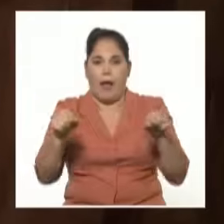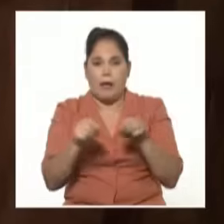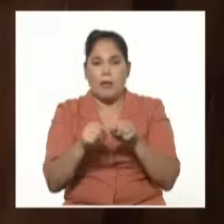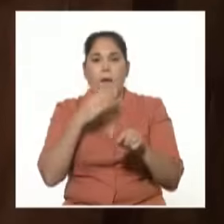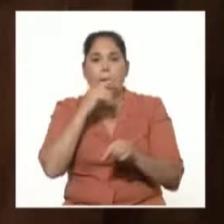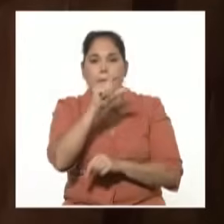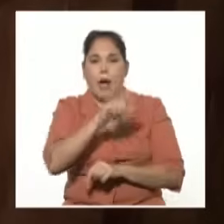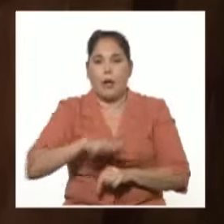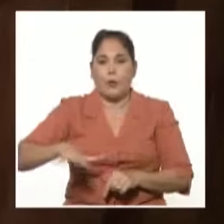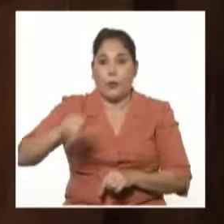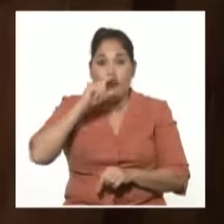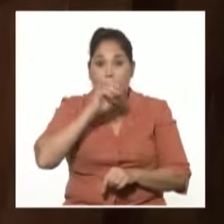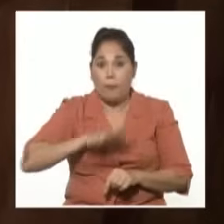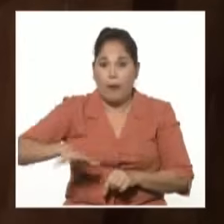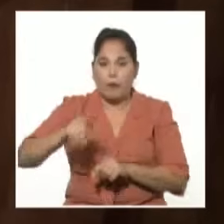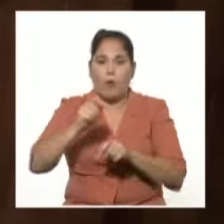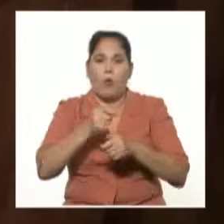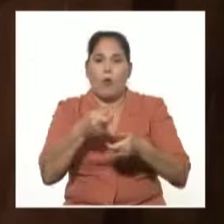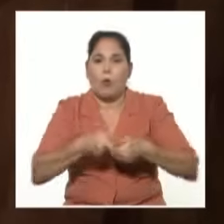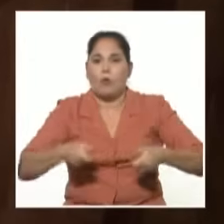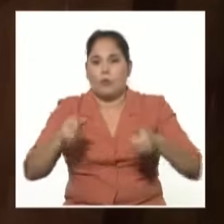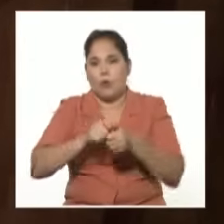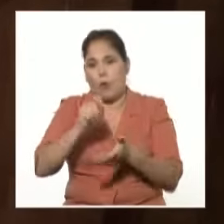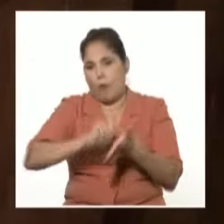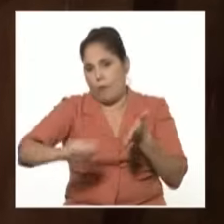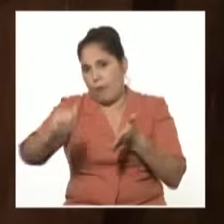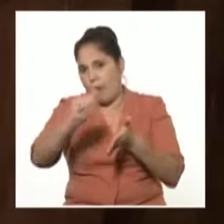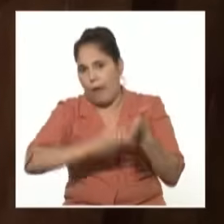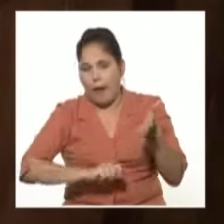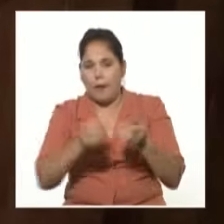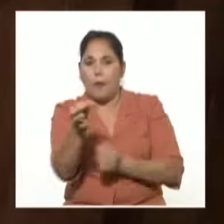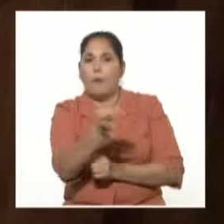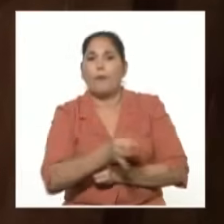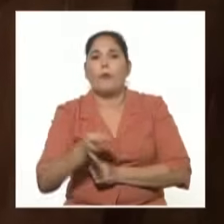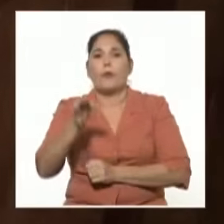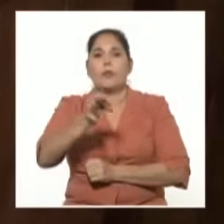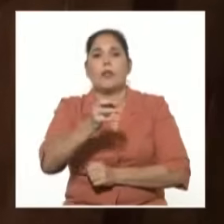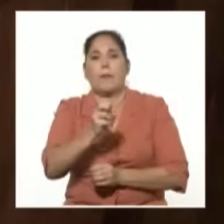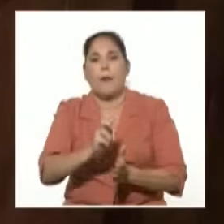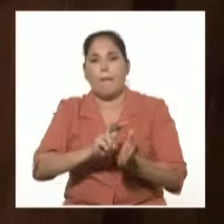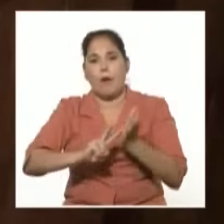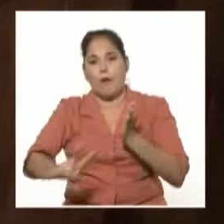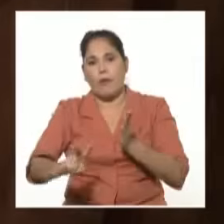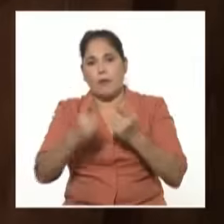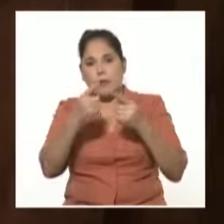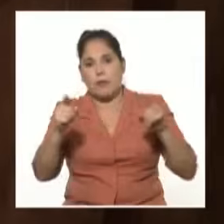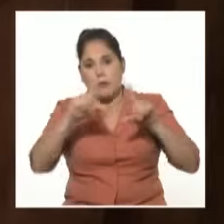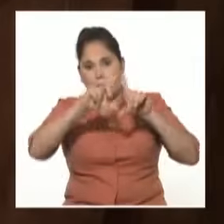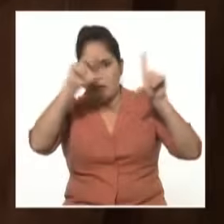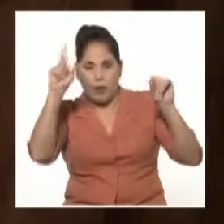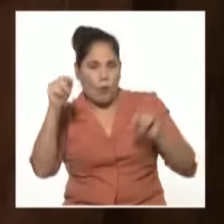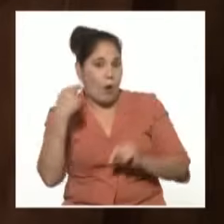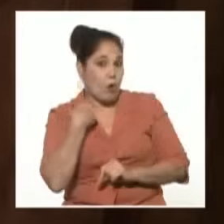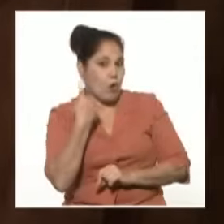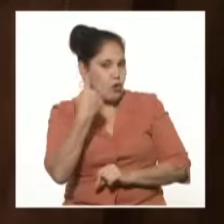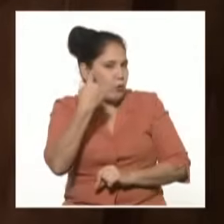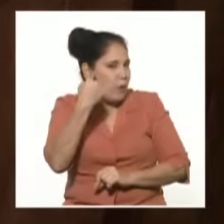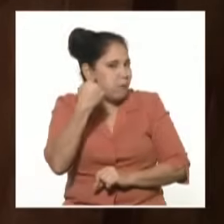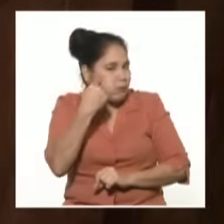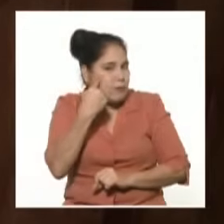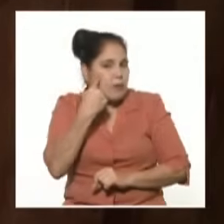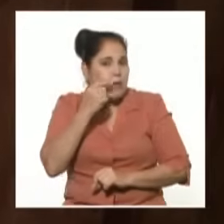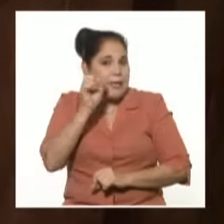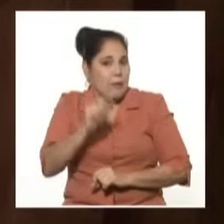barrios, los consejos populares, los municipios, las provincias, con el oído pegado a la tierra y el pie en el